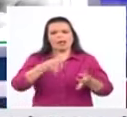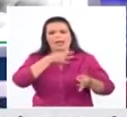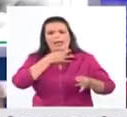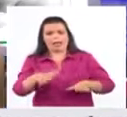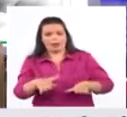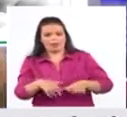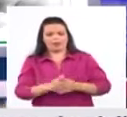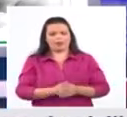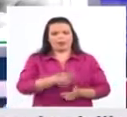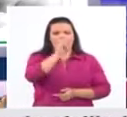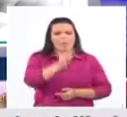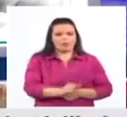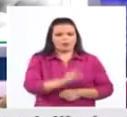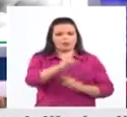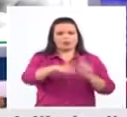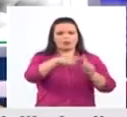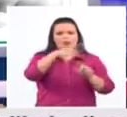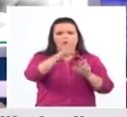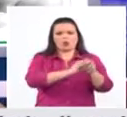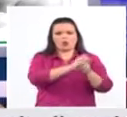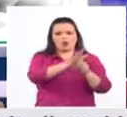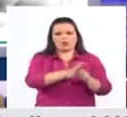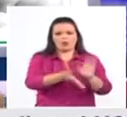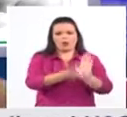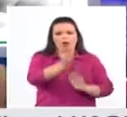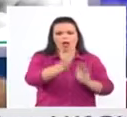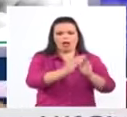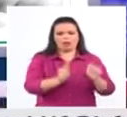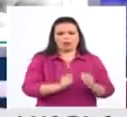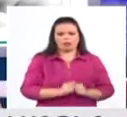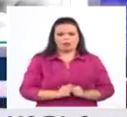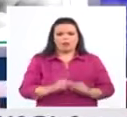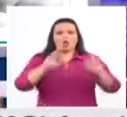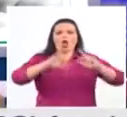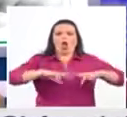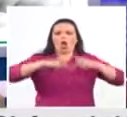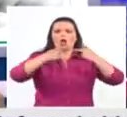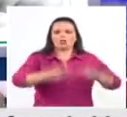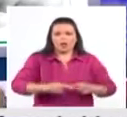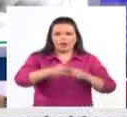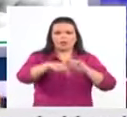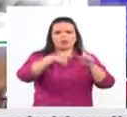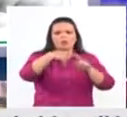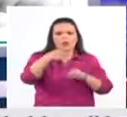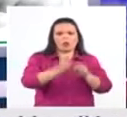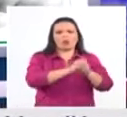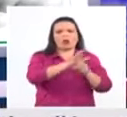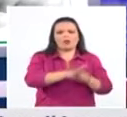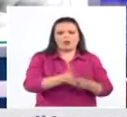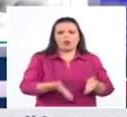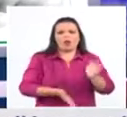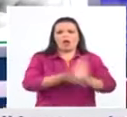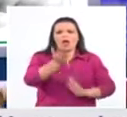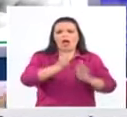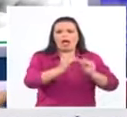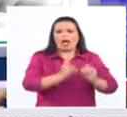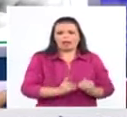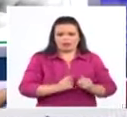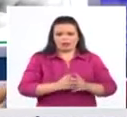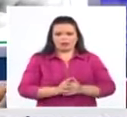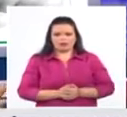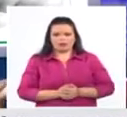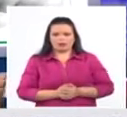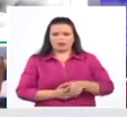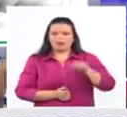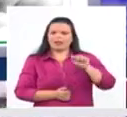que vuelve a ser nuevamente impactado por el virus, vuelve a padecer la enfermedad, 2 veces convaleciente, pudiéramos